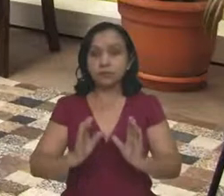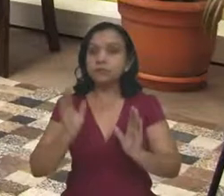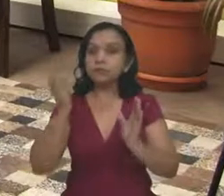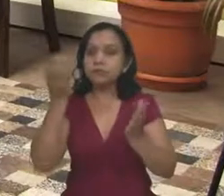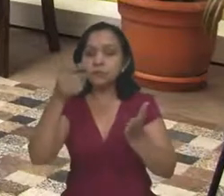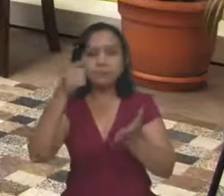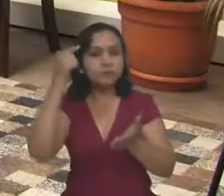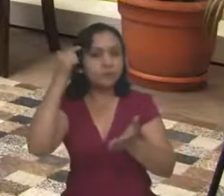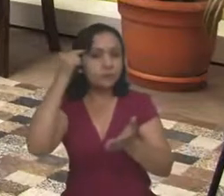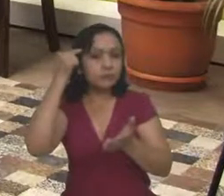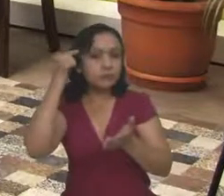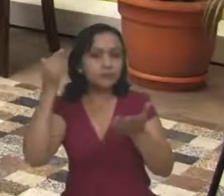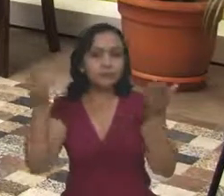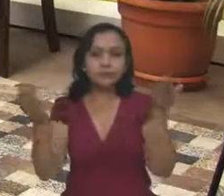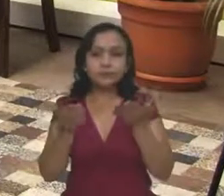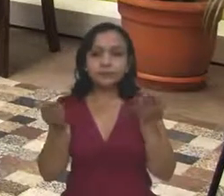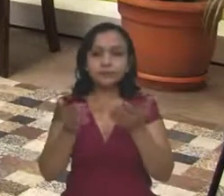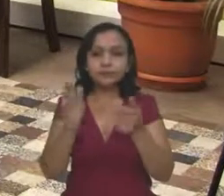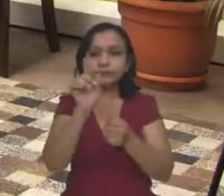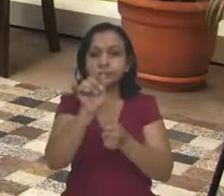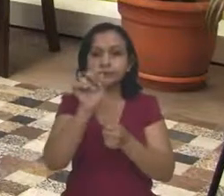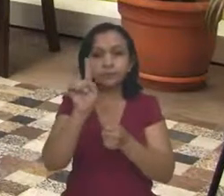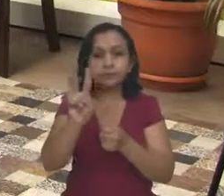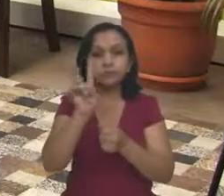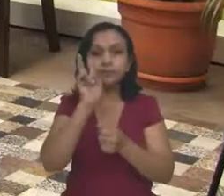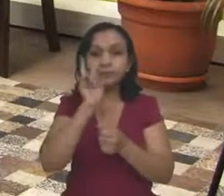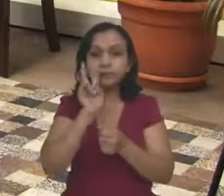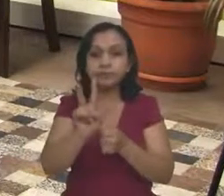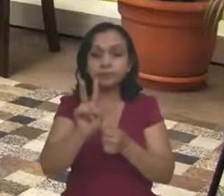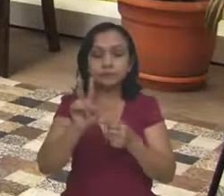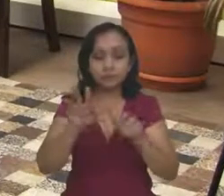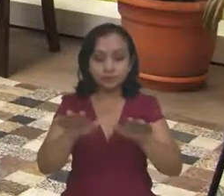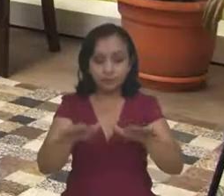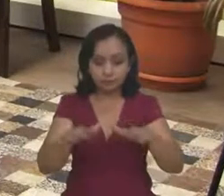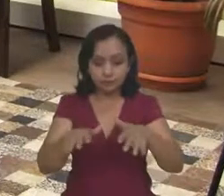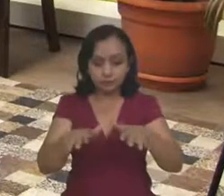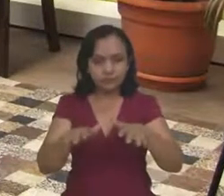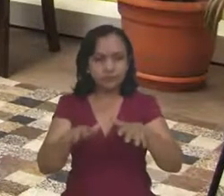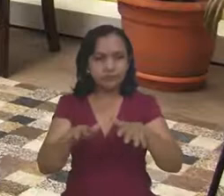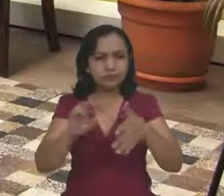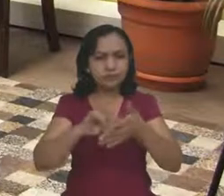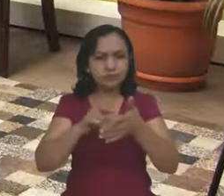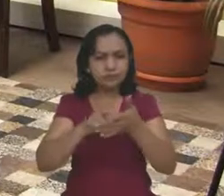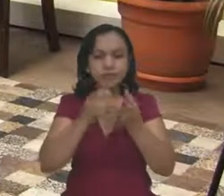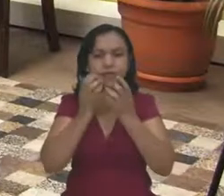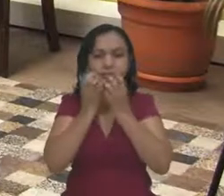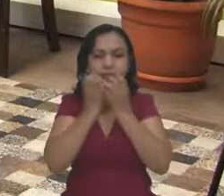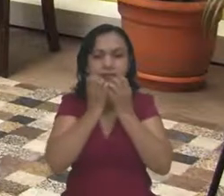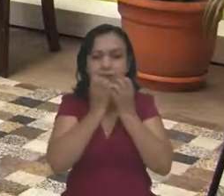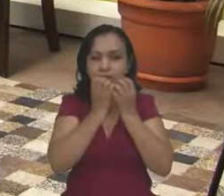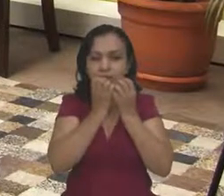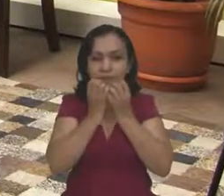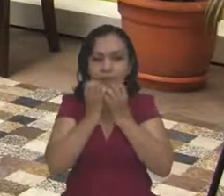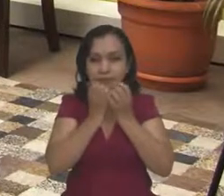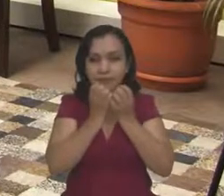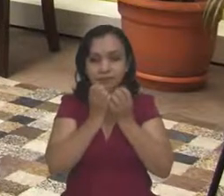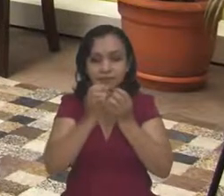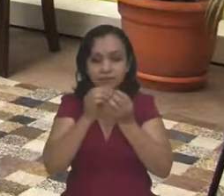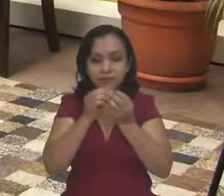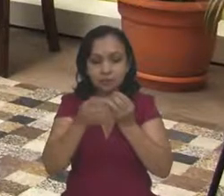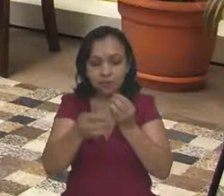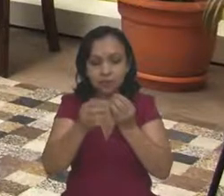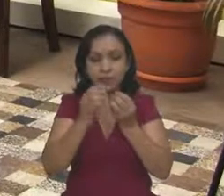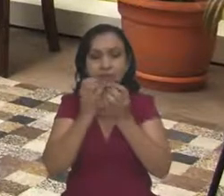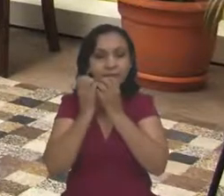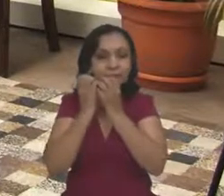imagínense usted, compañeros televidentes, que es un nervio, es como un elote y el elote va